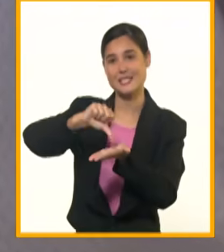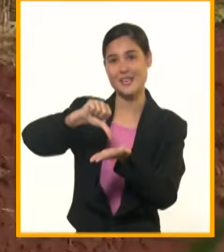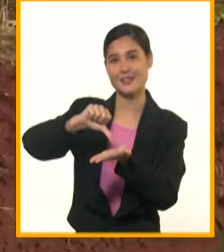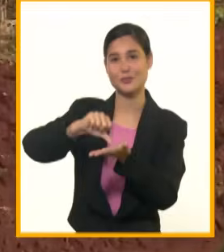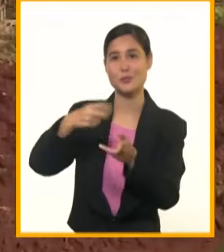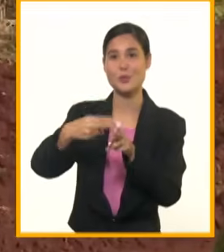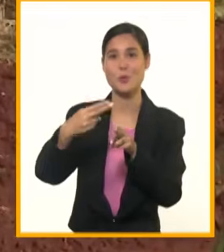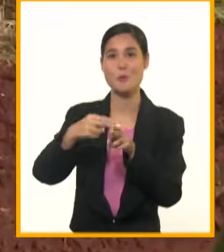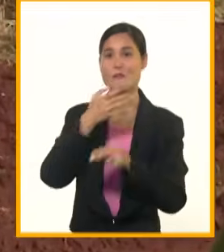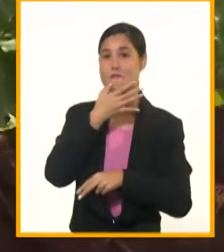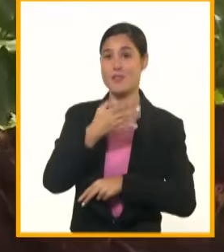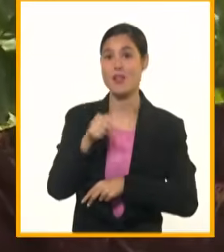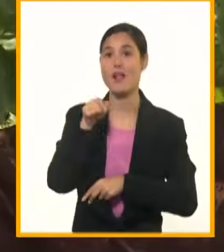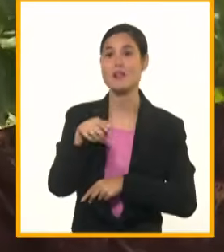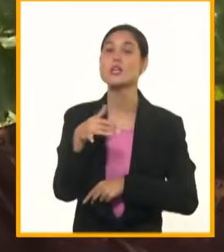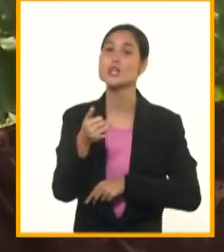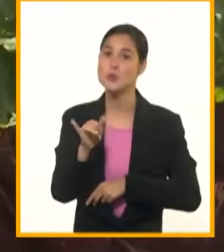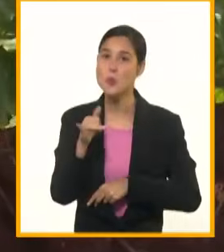Agropecuario.